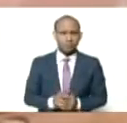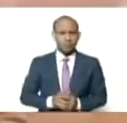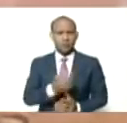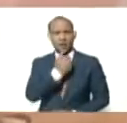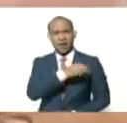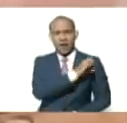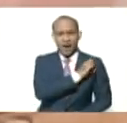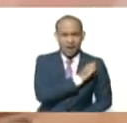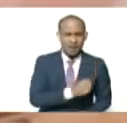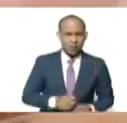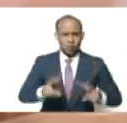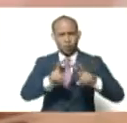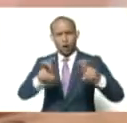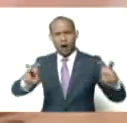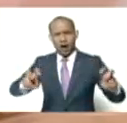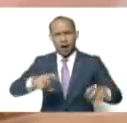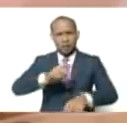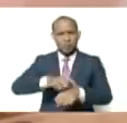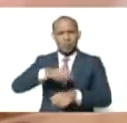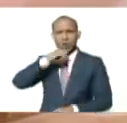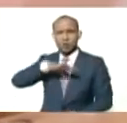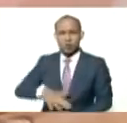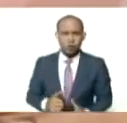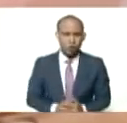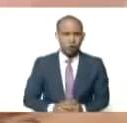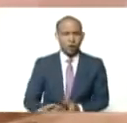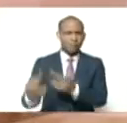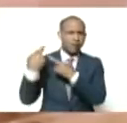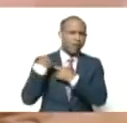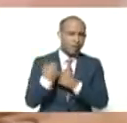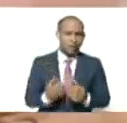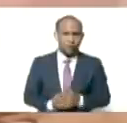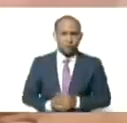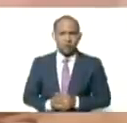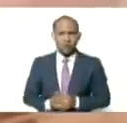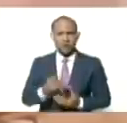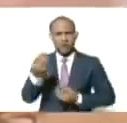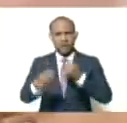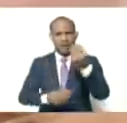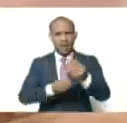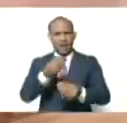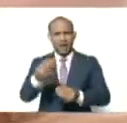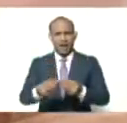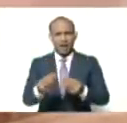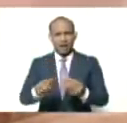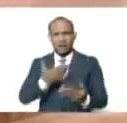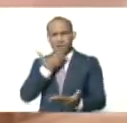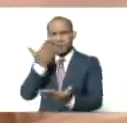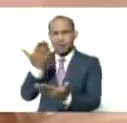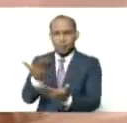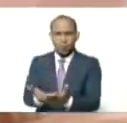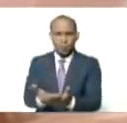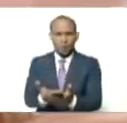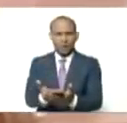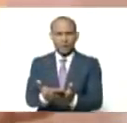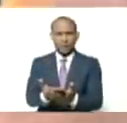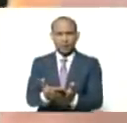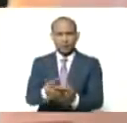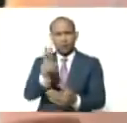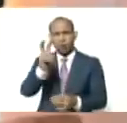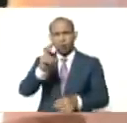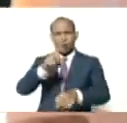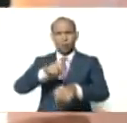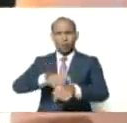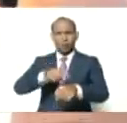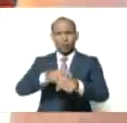éticos, análisis del momento histórico y la responsabilidad de la acción de quienes se postulan en el nuevo bloque